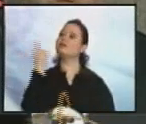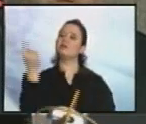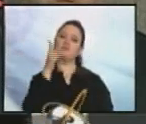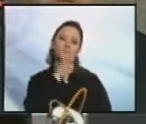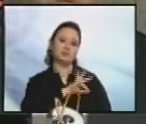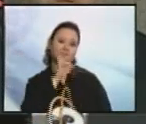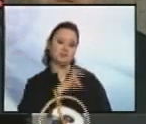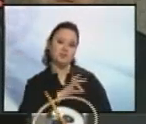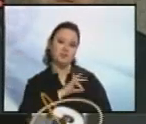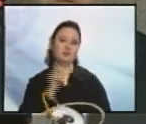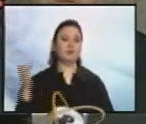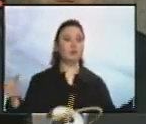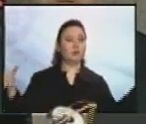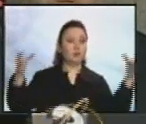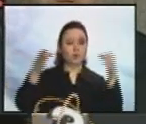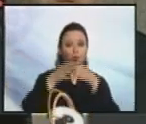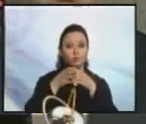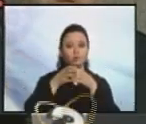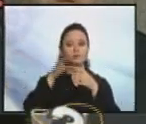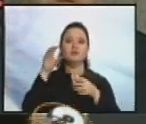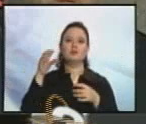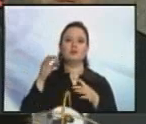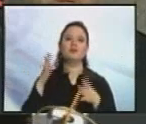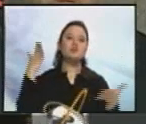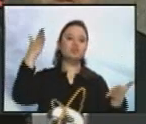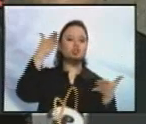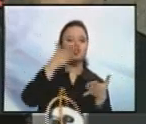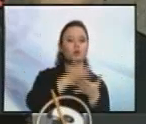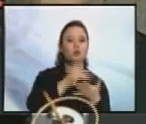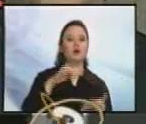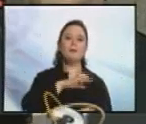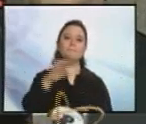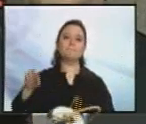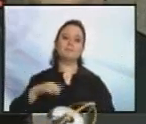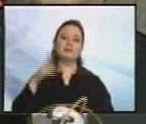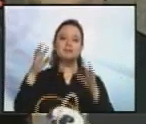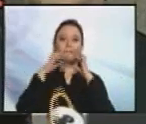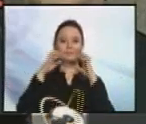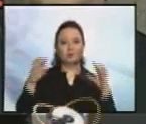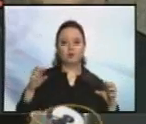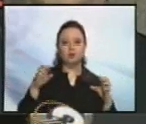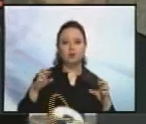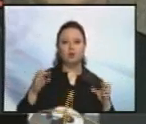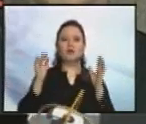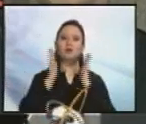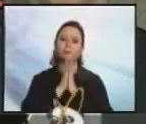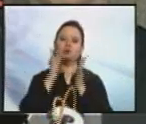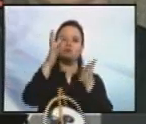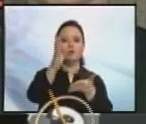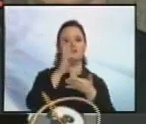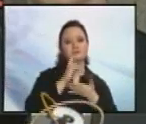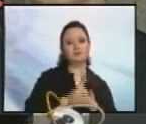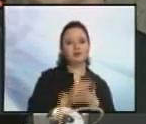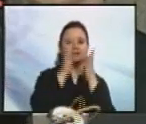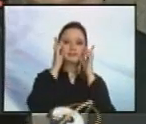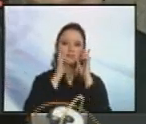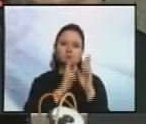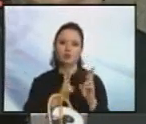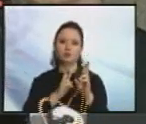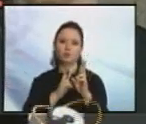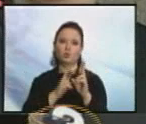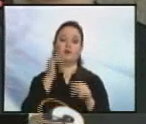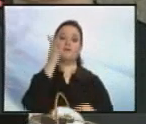que unánime compareció a la plaza pública para rescatar el respeto a